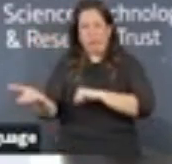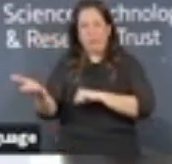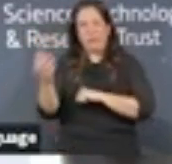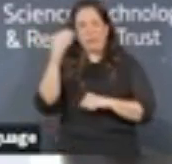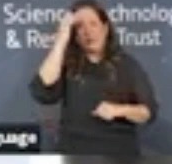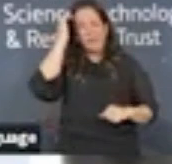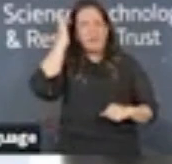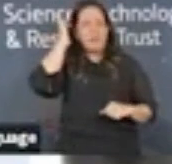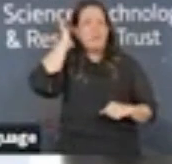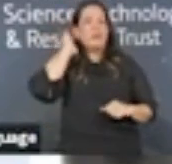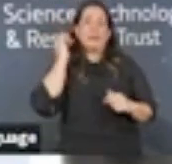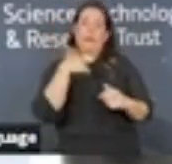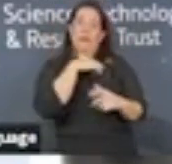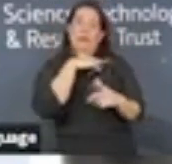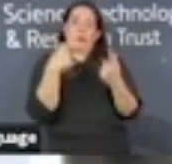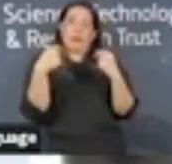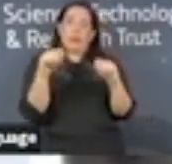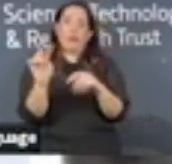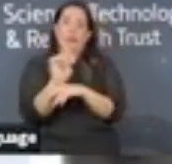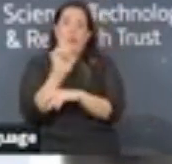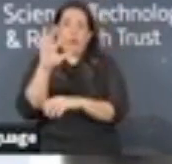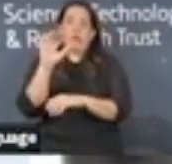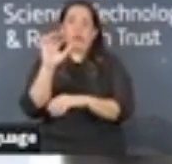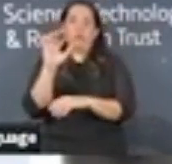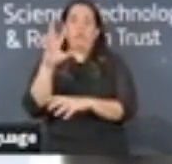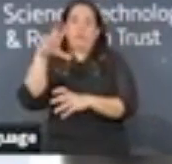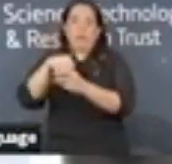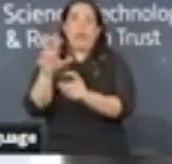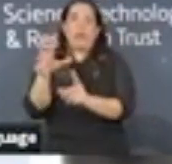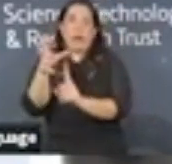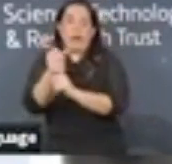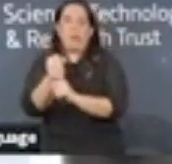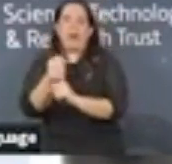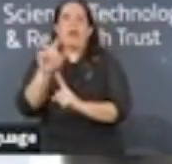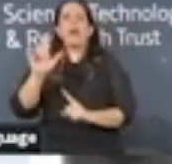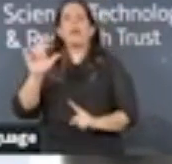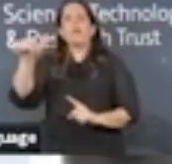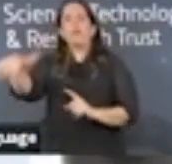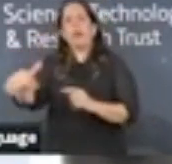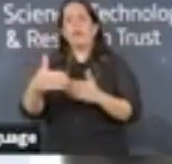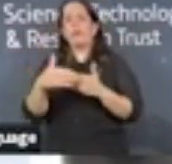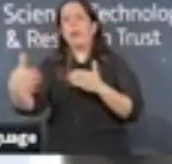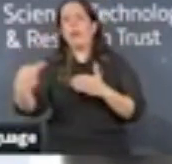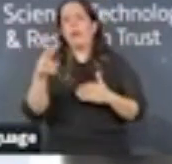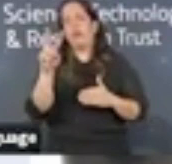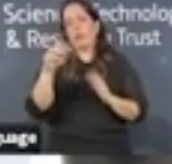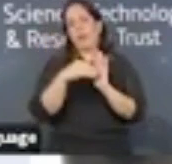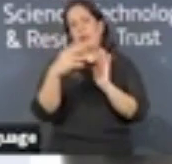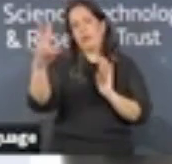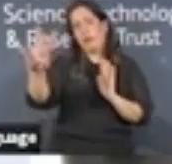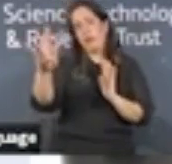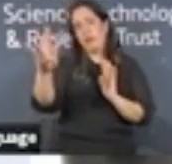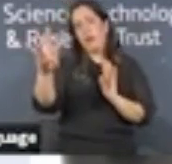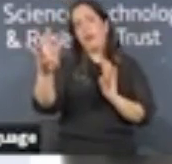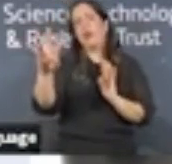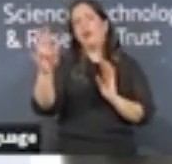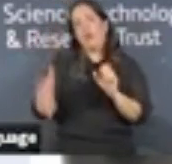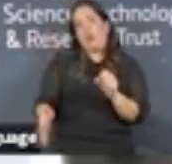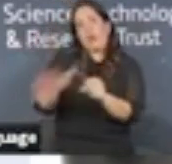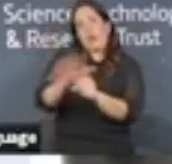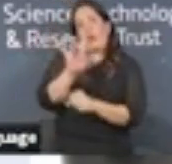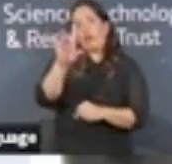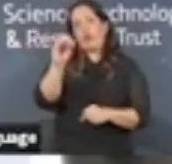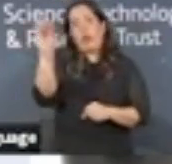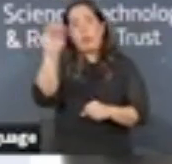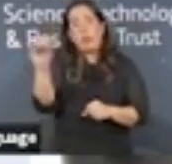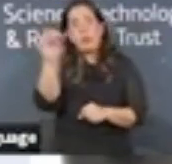se habían tratado con trampas, y aquí más adelante, en el 2017, se llegó a cubrir hasta el